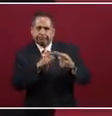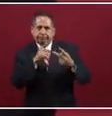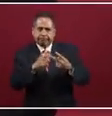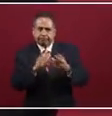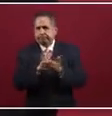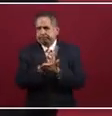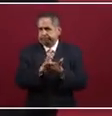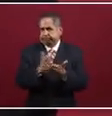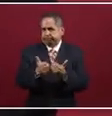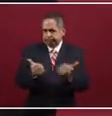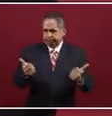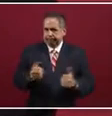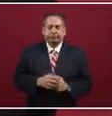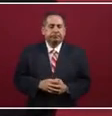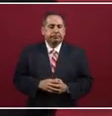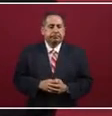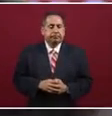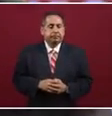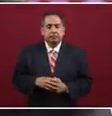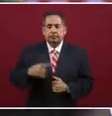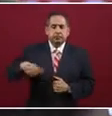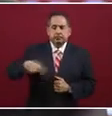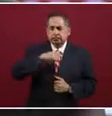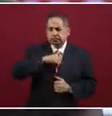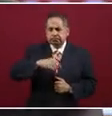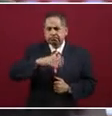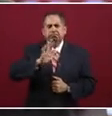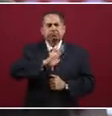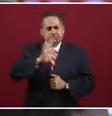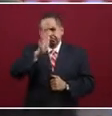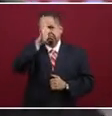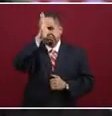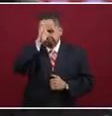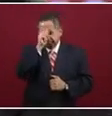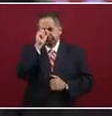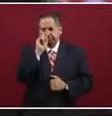¿Qué se acordó y qué se logró entonces?